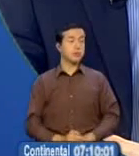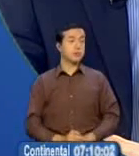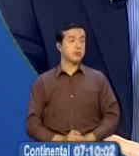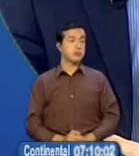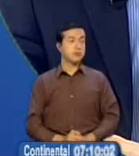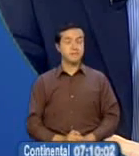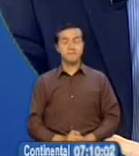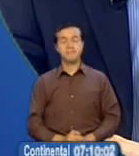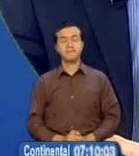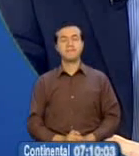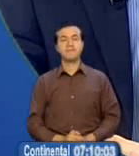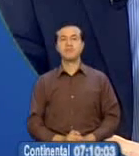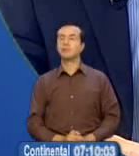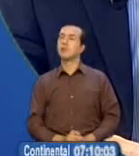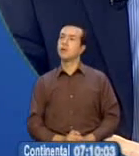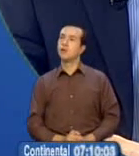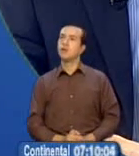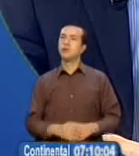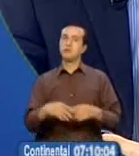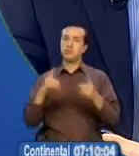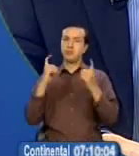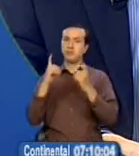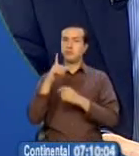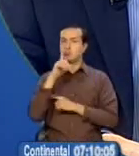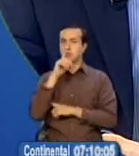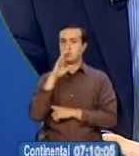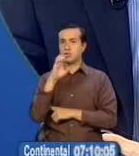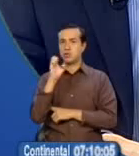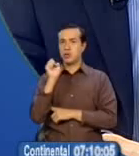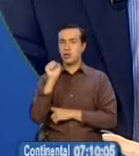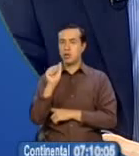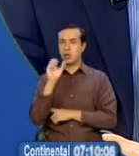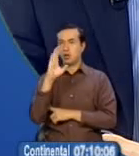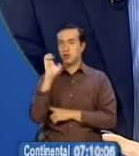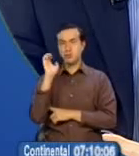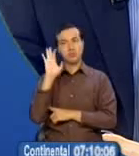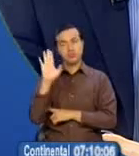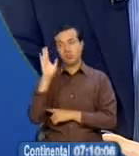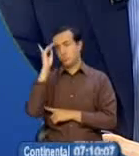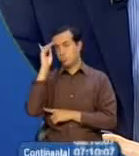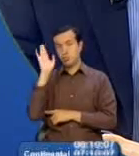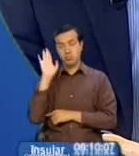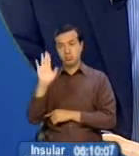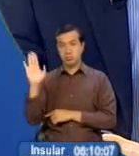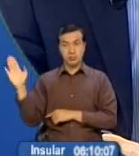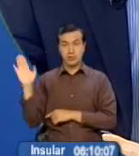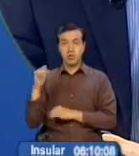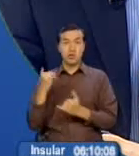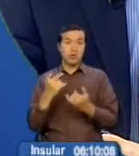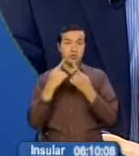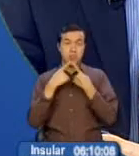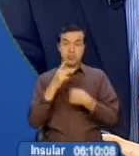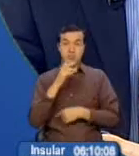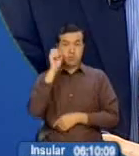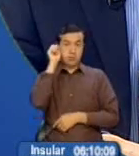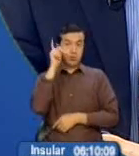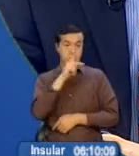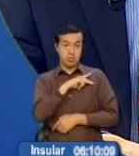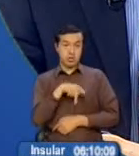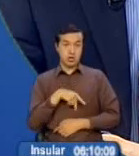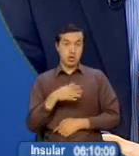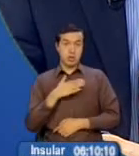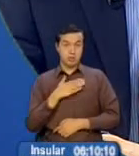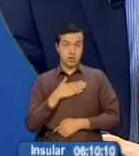A ver, mire, yo creo que esa pregunta hay que hacérsela al SEACES. Son ellos. Esto, lo que yo le estoy diciendo no es mi opinión. Yo estoy